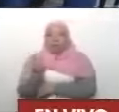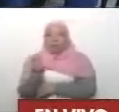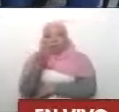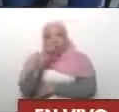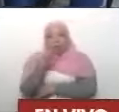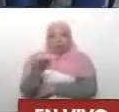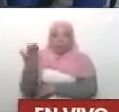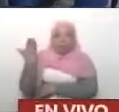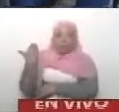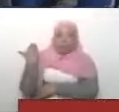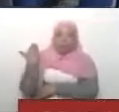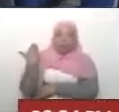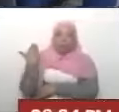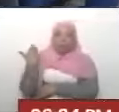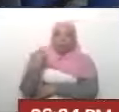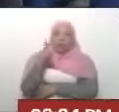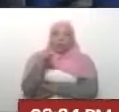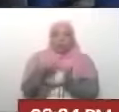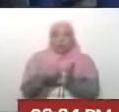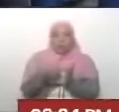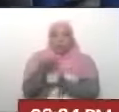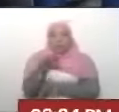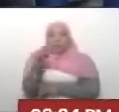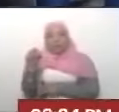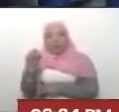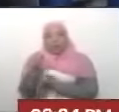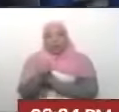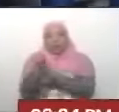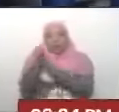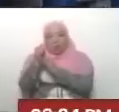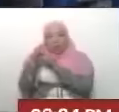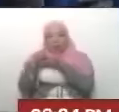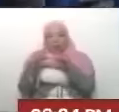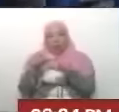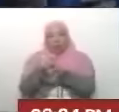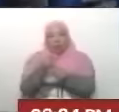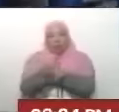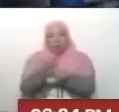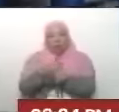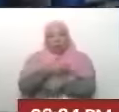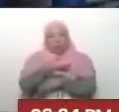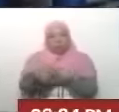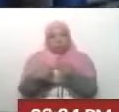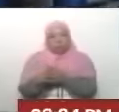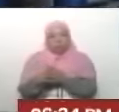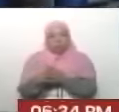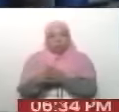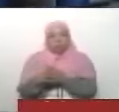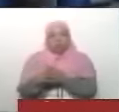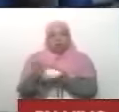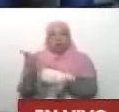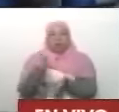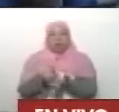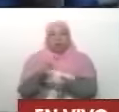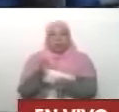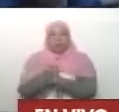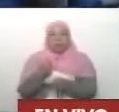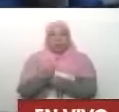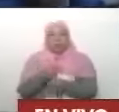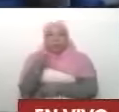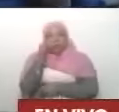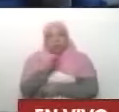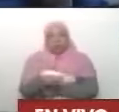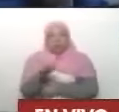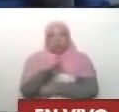pasado. Fueron más de 1.100 delegados de todos los territorios, de todos los sectores, que